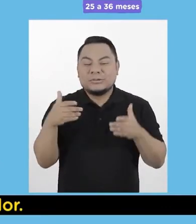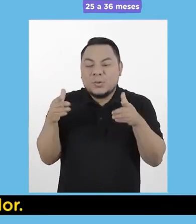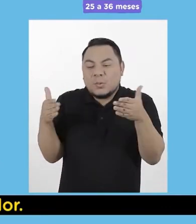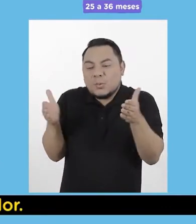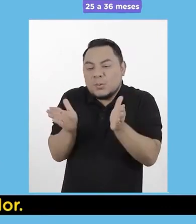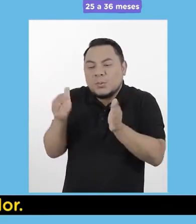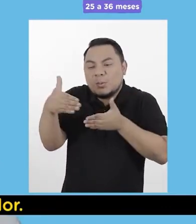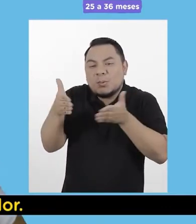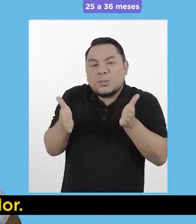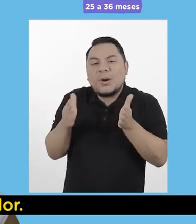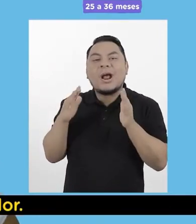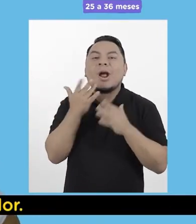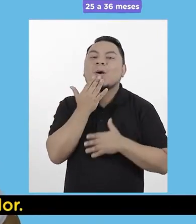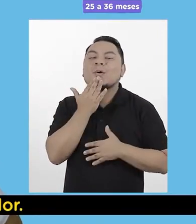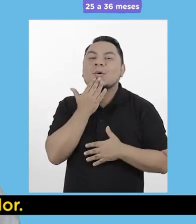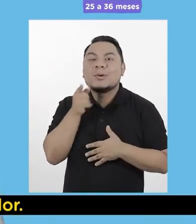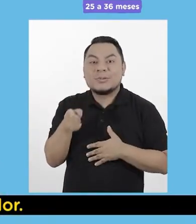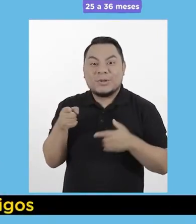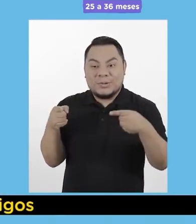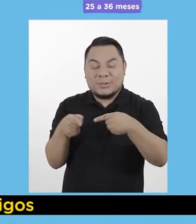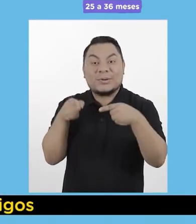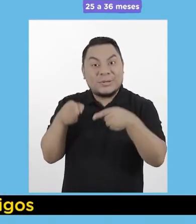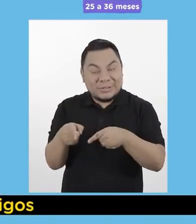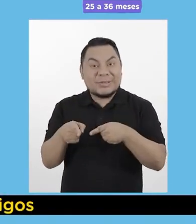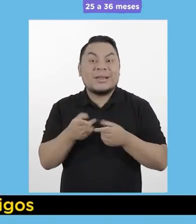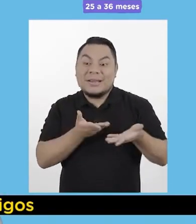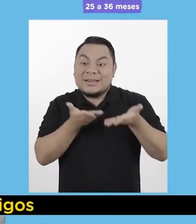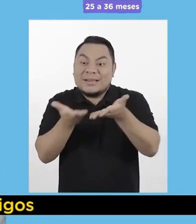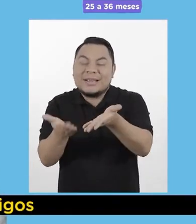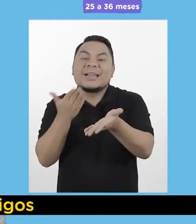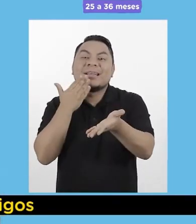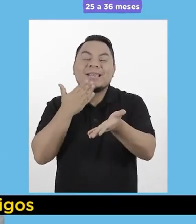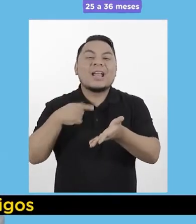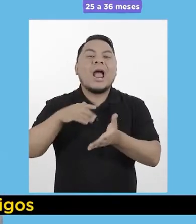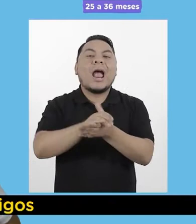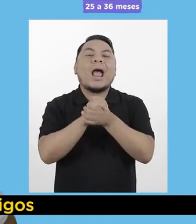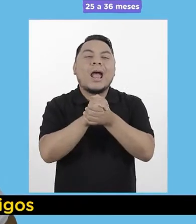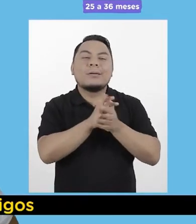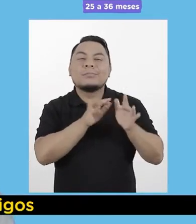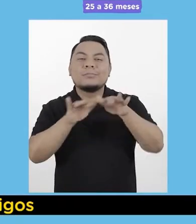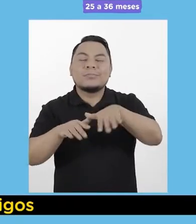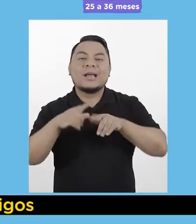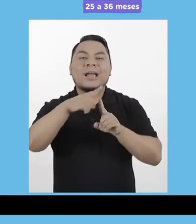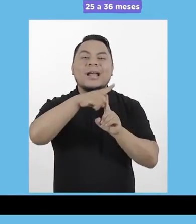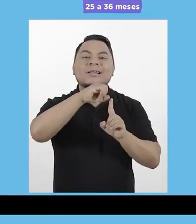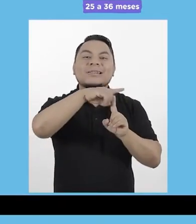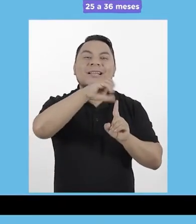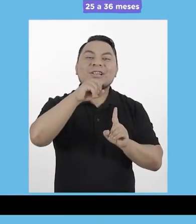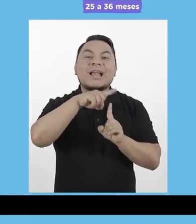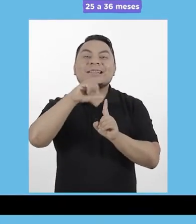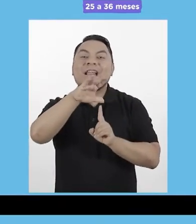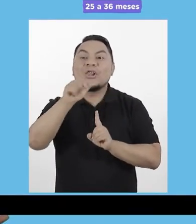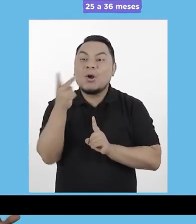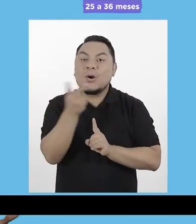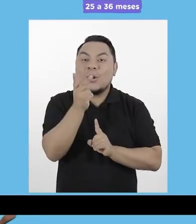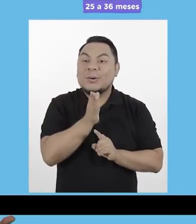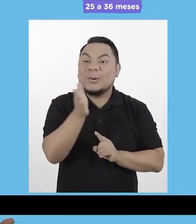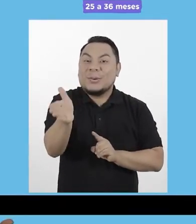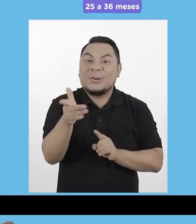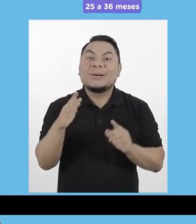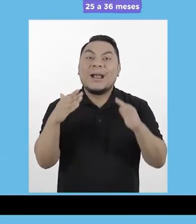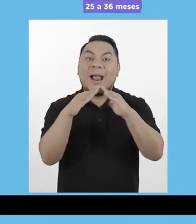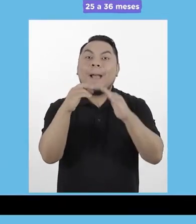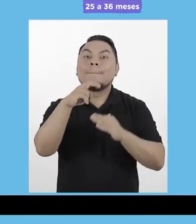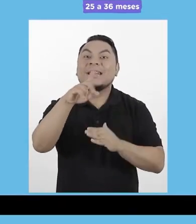al Rinconcito de Color. A este PRITE asisten nuestros amigos Tita y